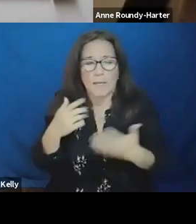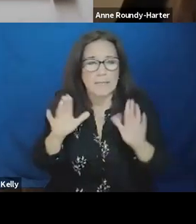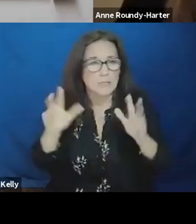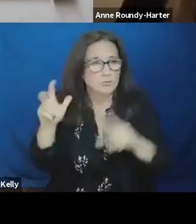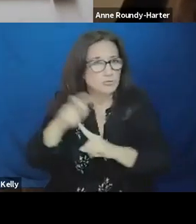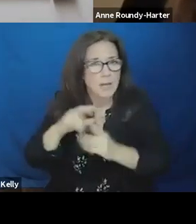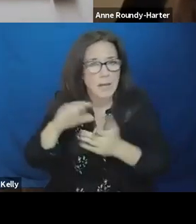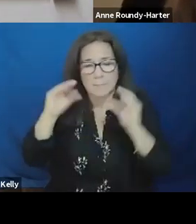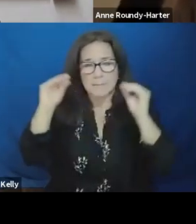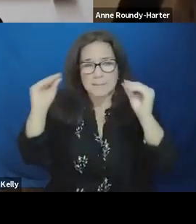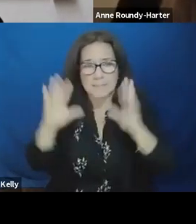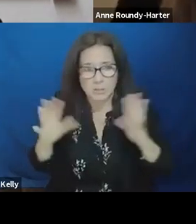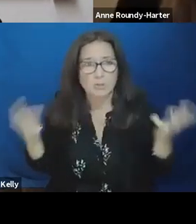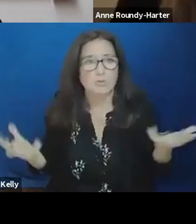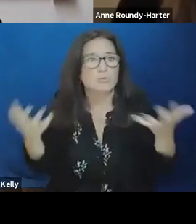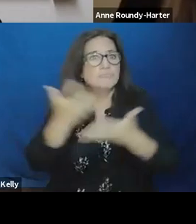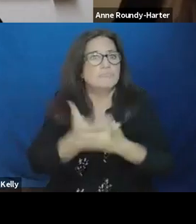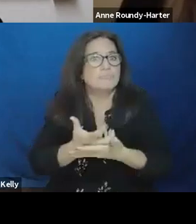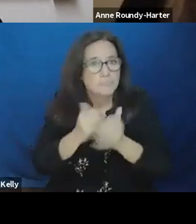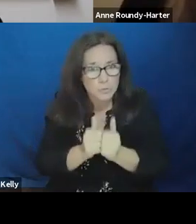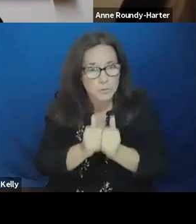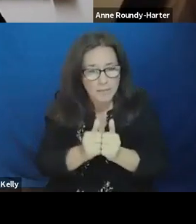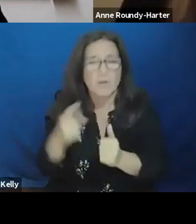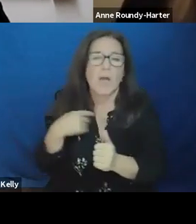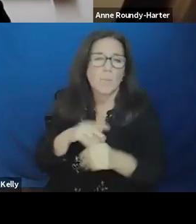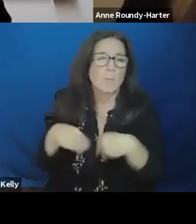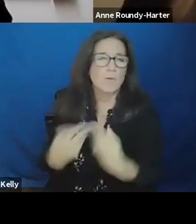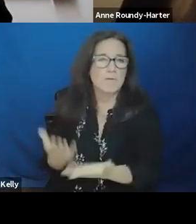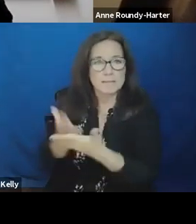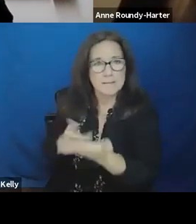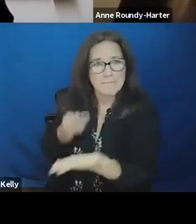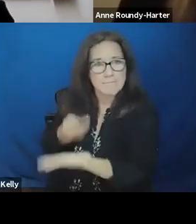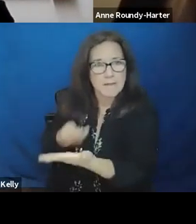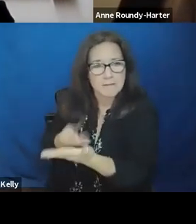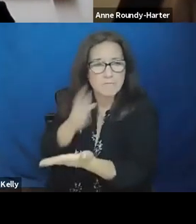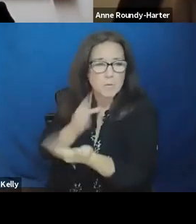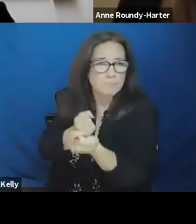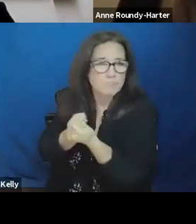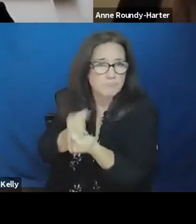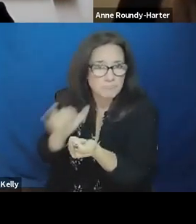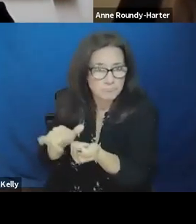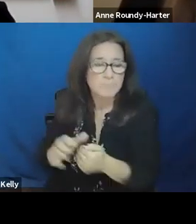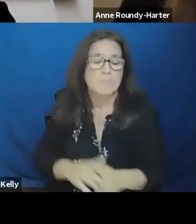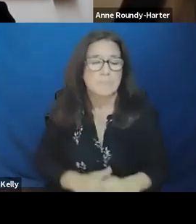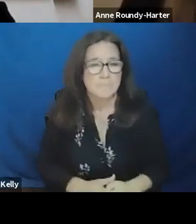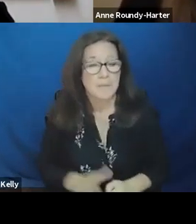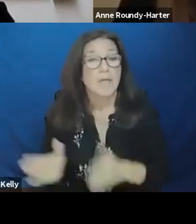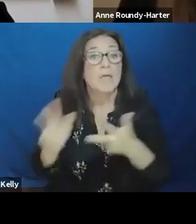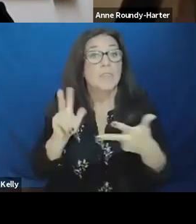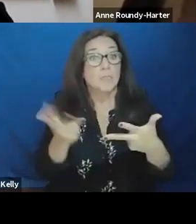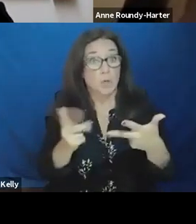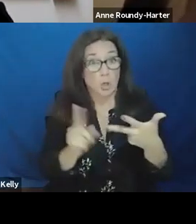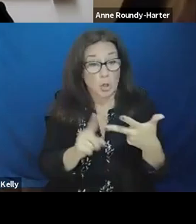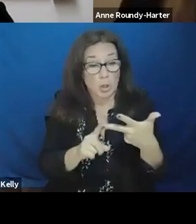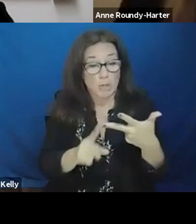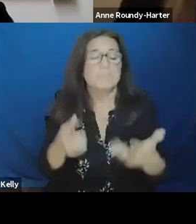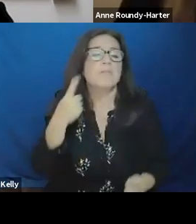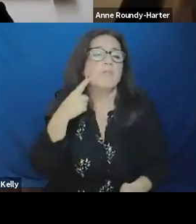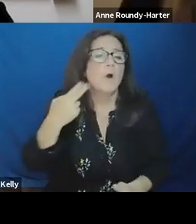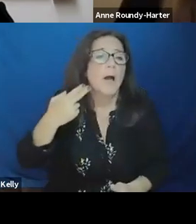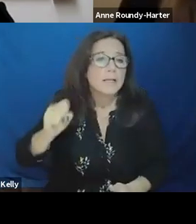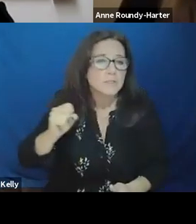financiamiento adicional para que los maestros puedan hacer esto y la tercera forma en que podemos crear este programa académico siempre